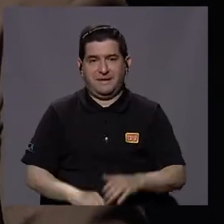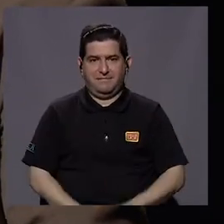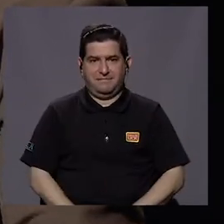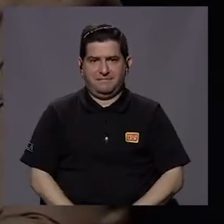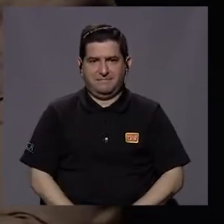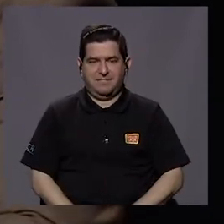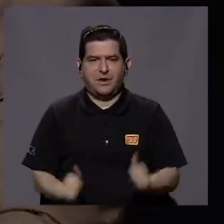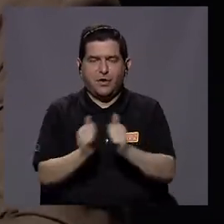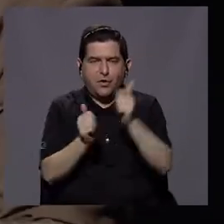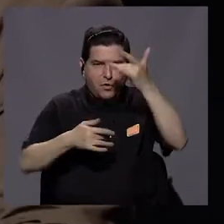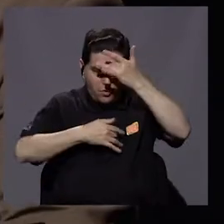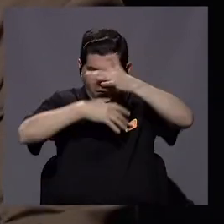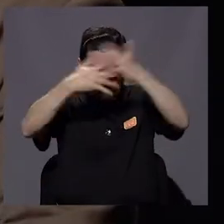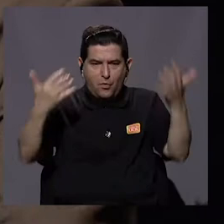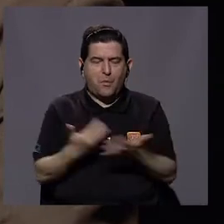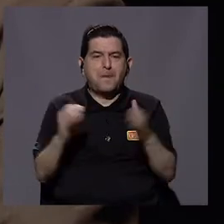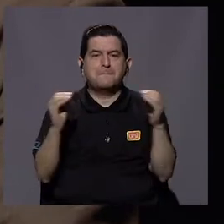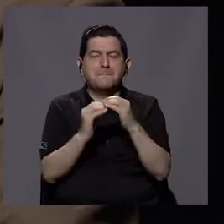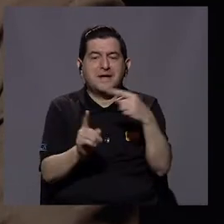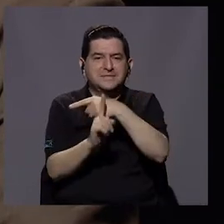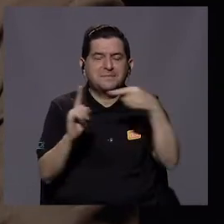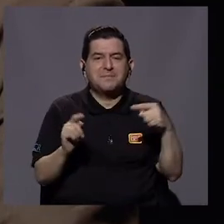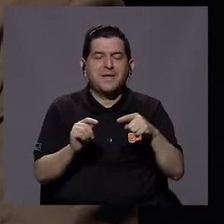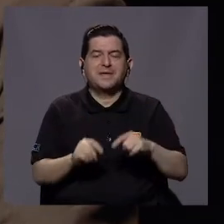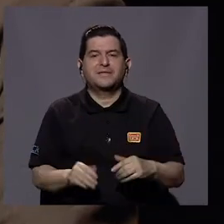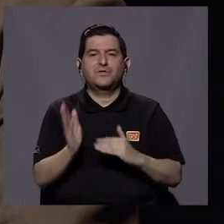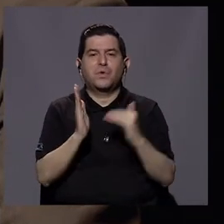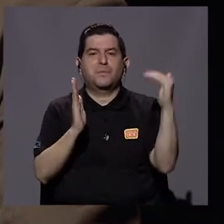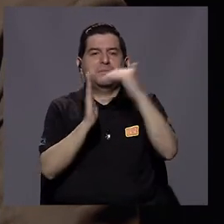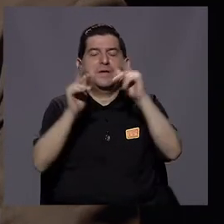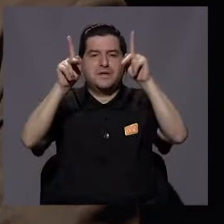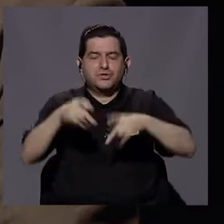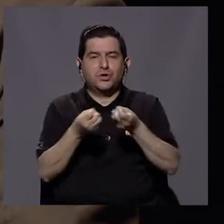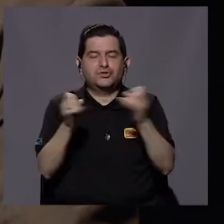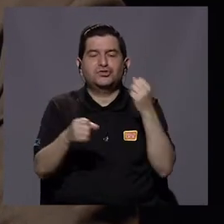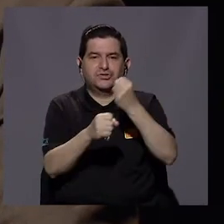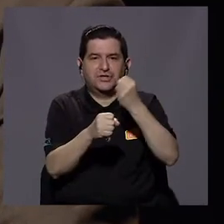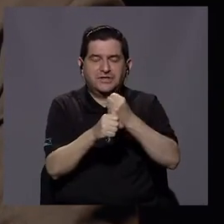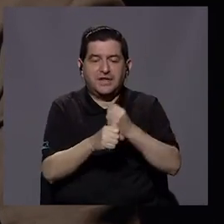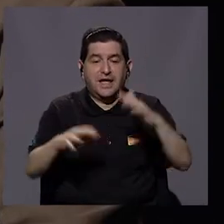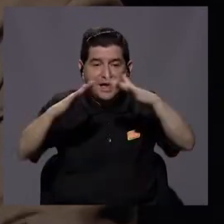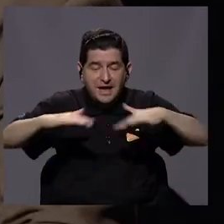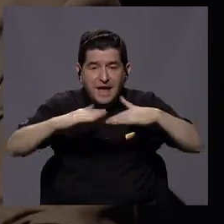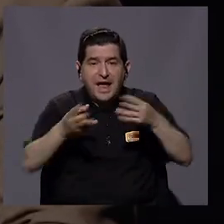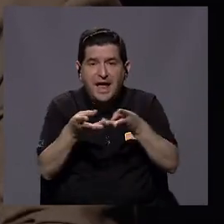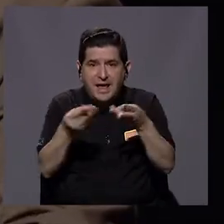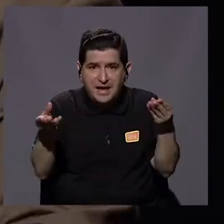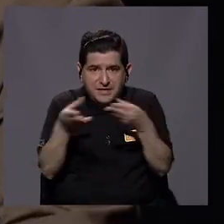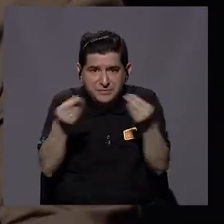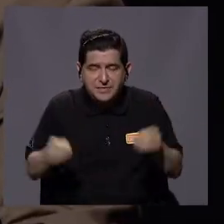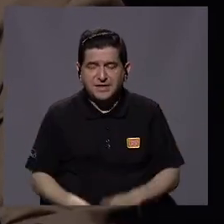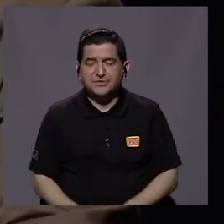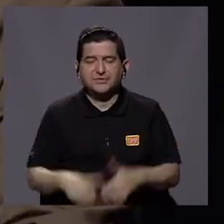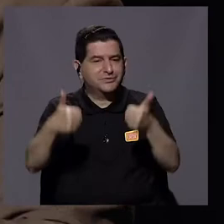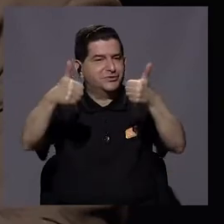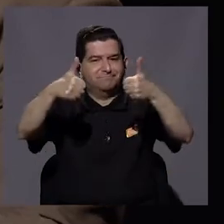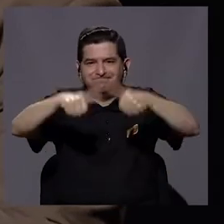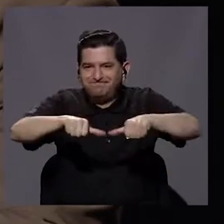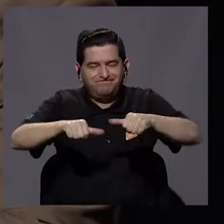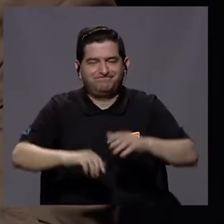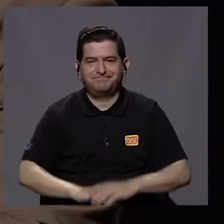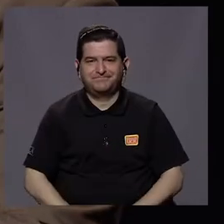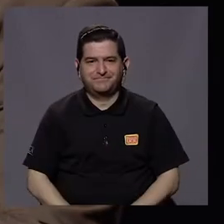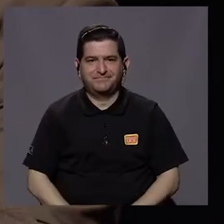general. Con la pandemia, más de 500,000 de personas desempleadas. Y es porque justamente los nichos de producción en relación a su formación no van de acuerdo. Y lo